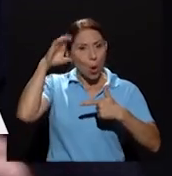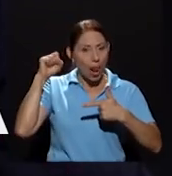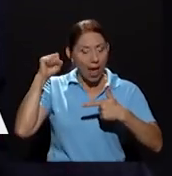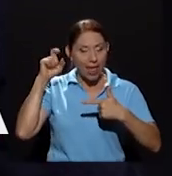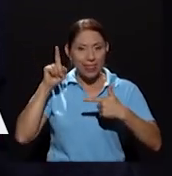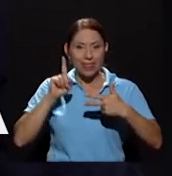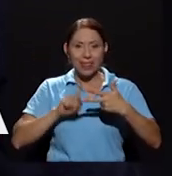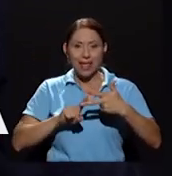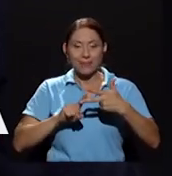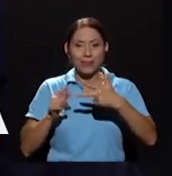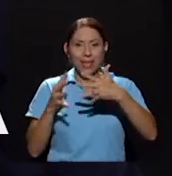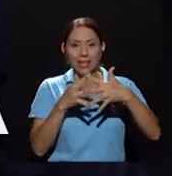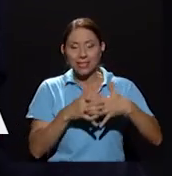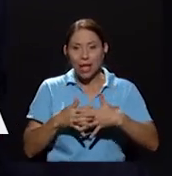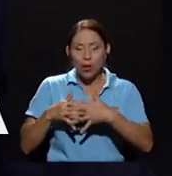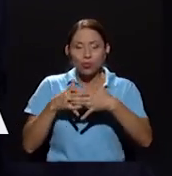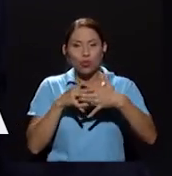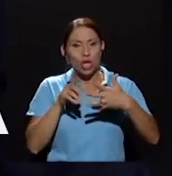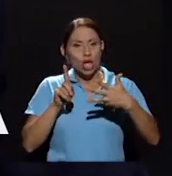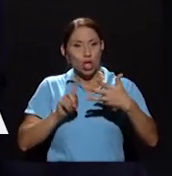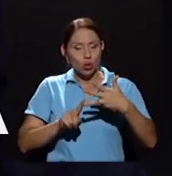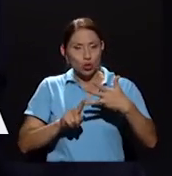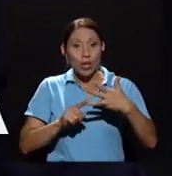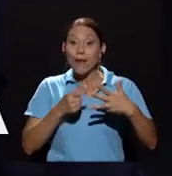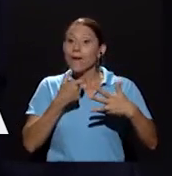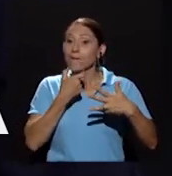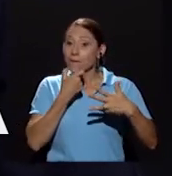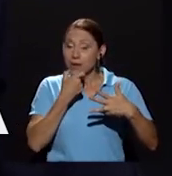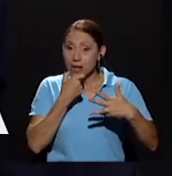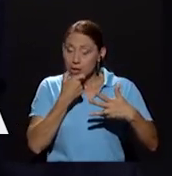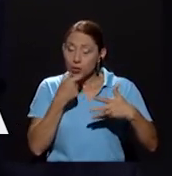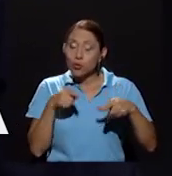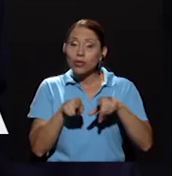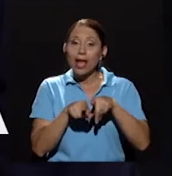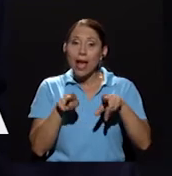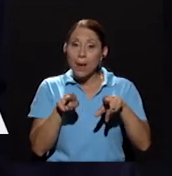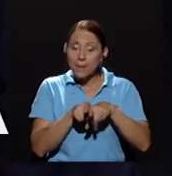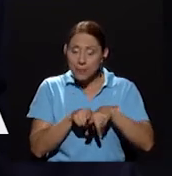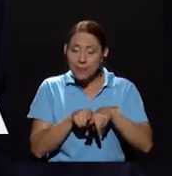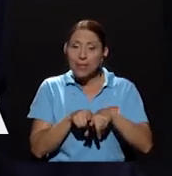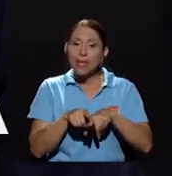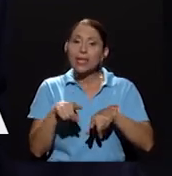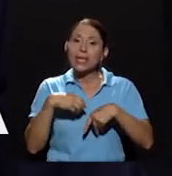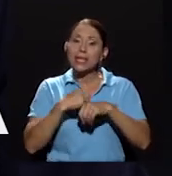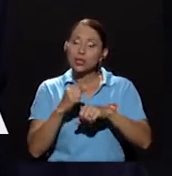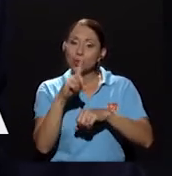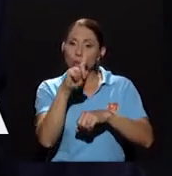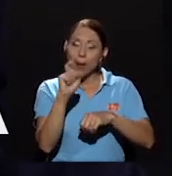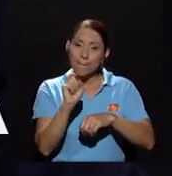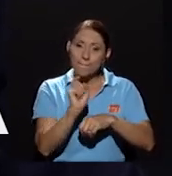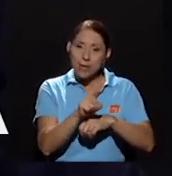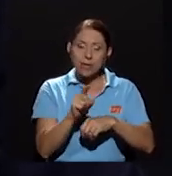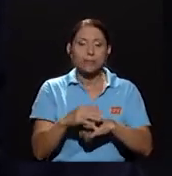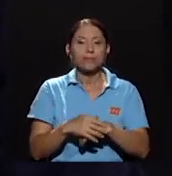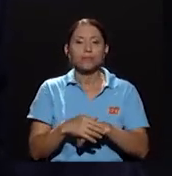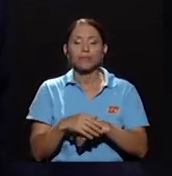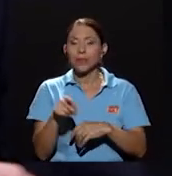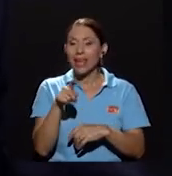eeuu el reino unido también es una intervención en esta línea de